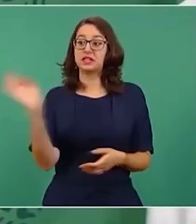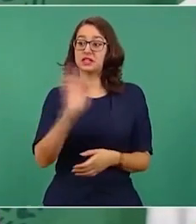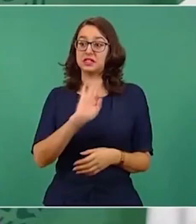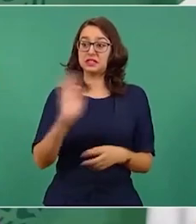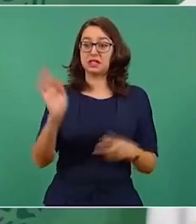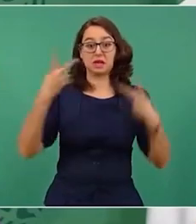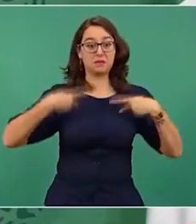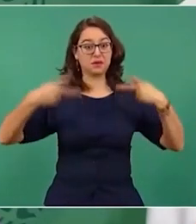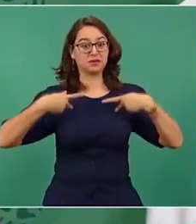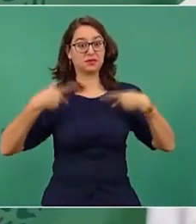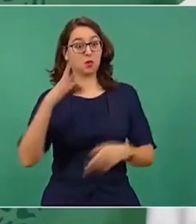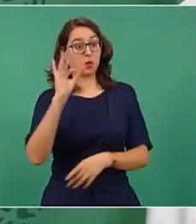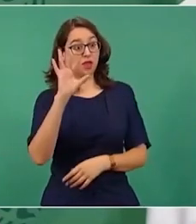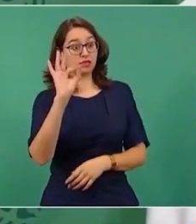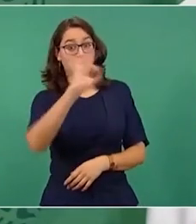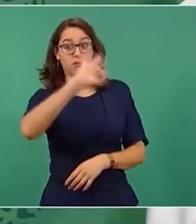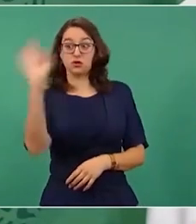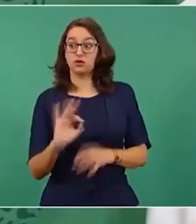porque